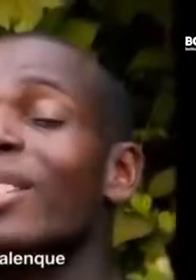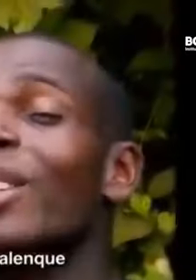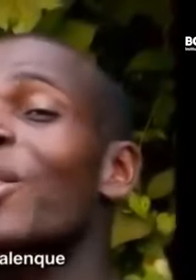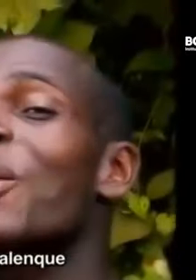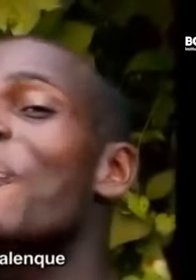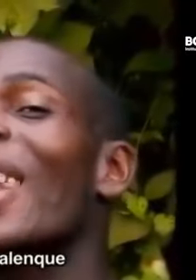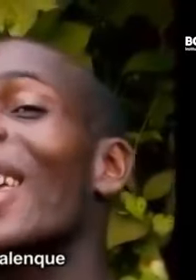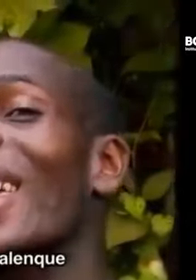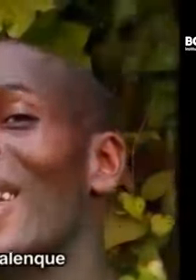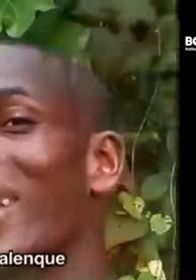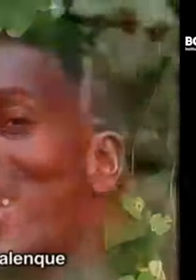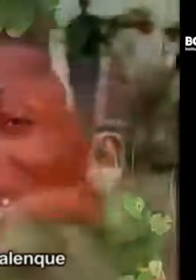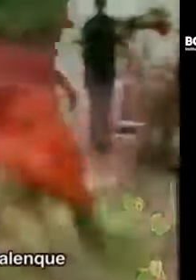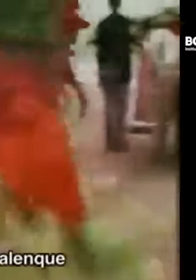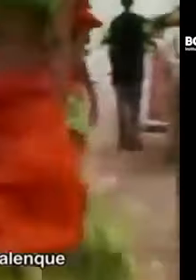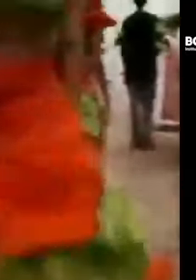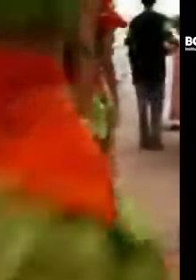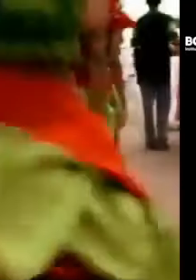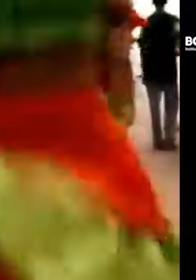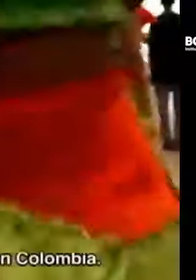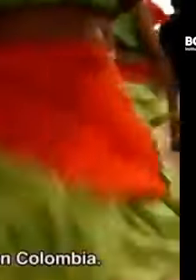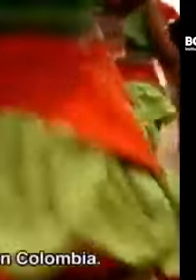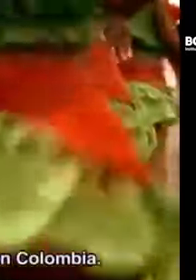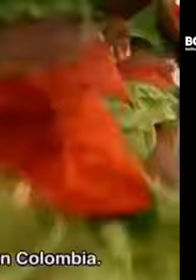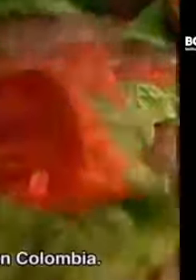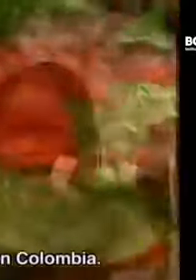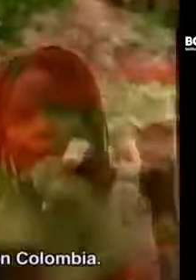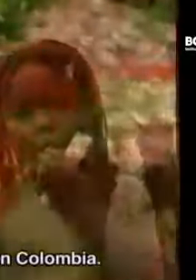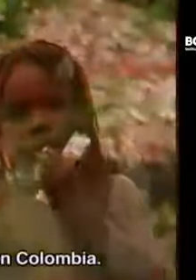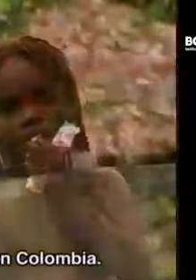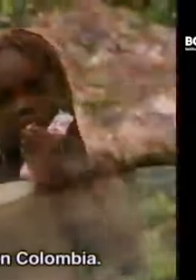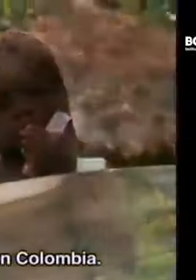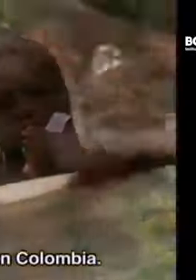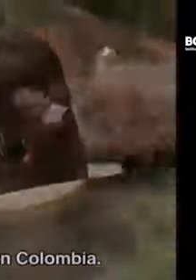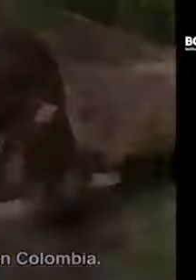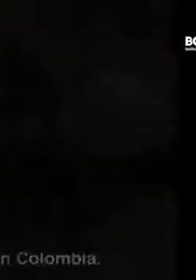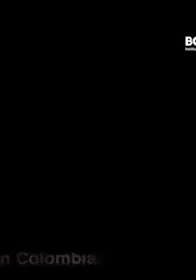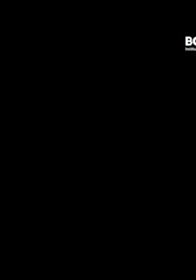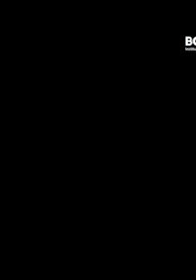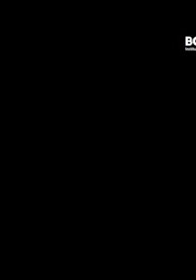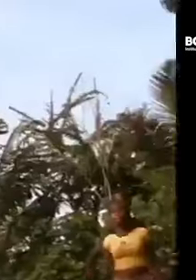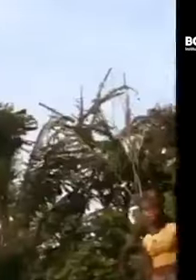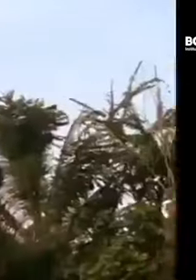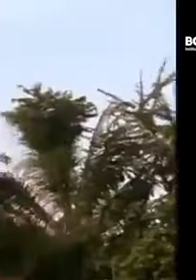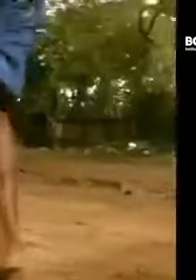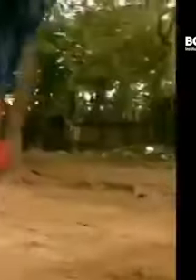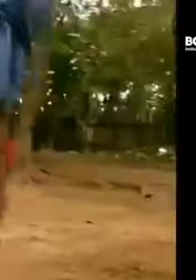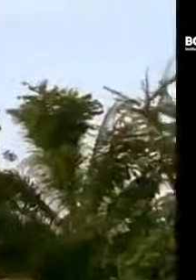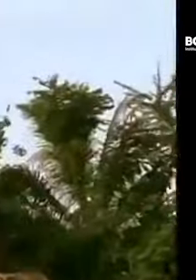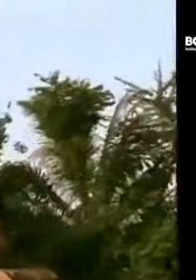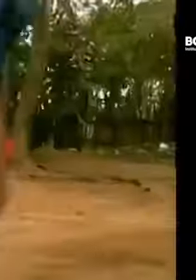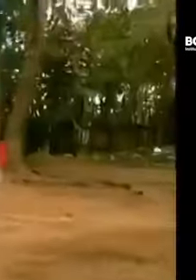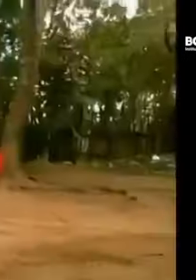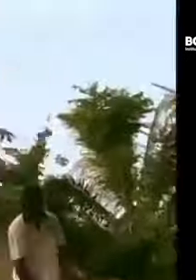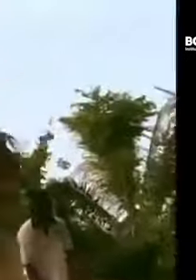San Basilio y Palenque, Cundilo y África, aquí Colombia.